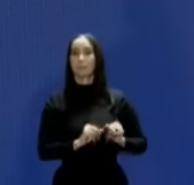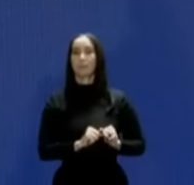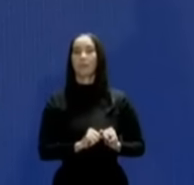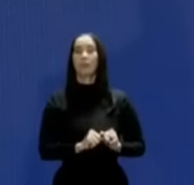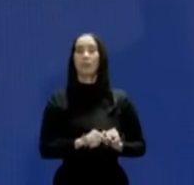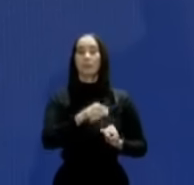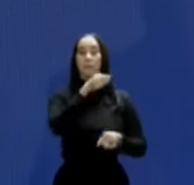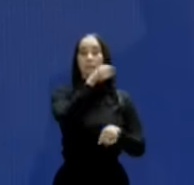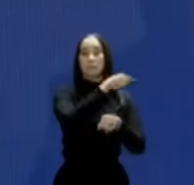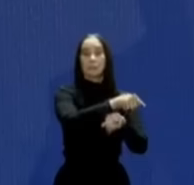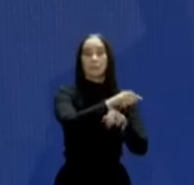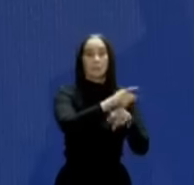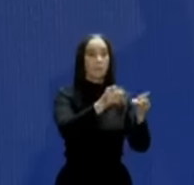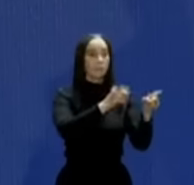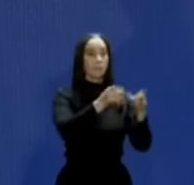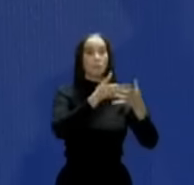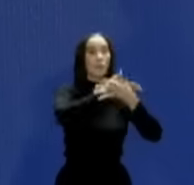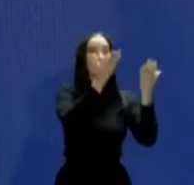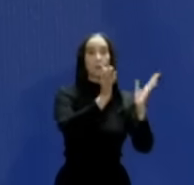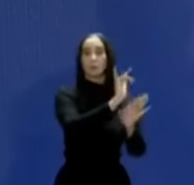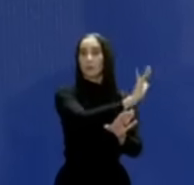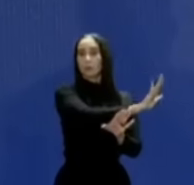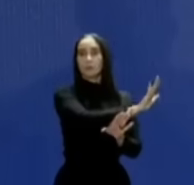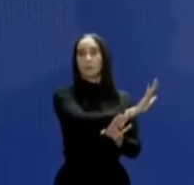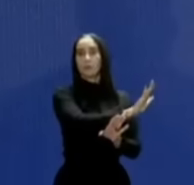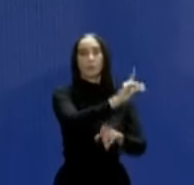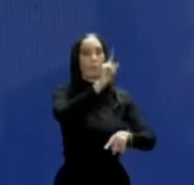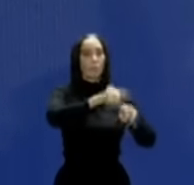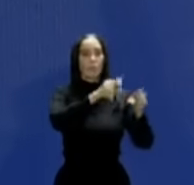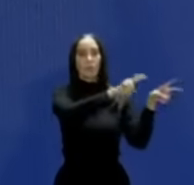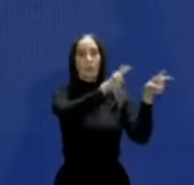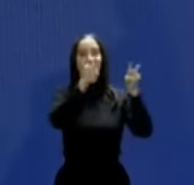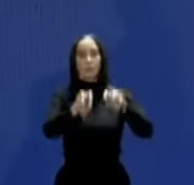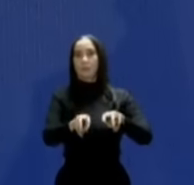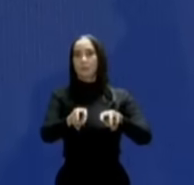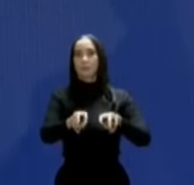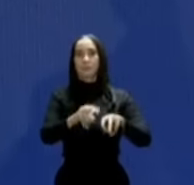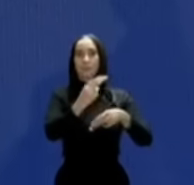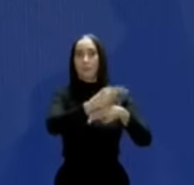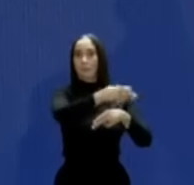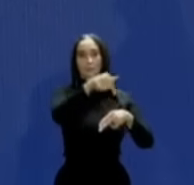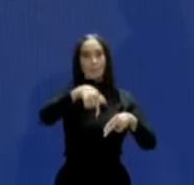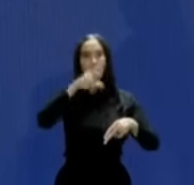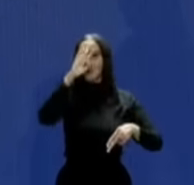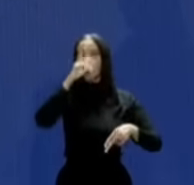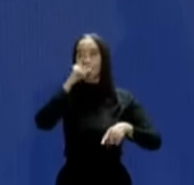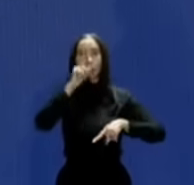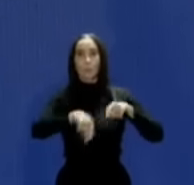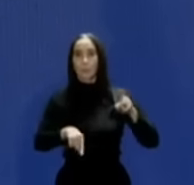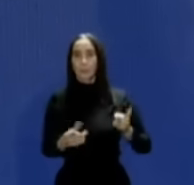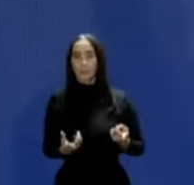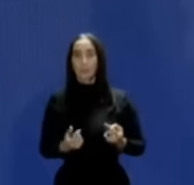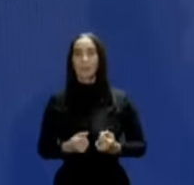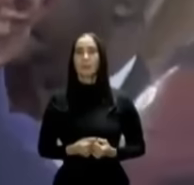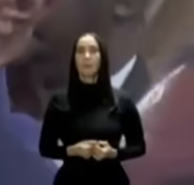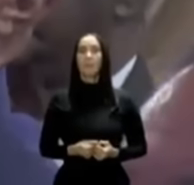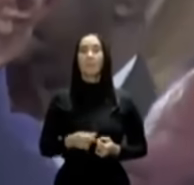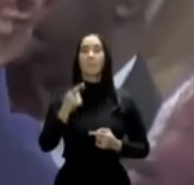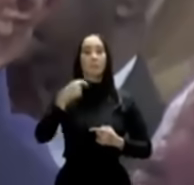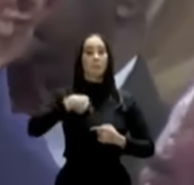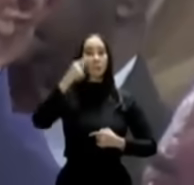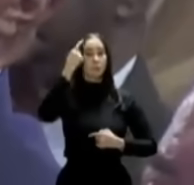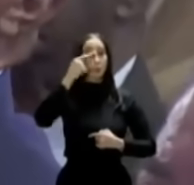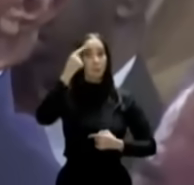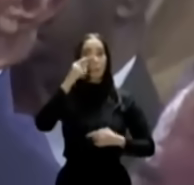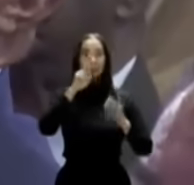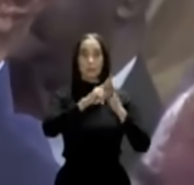Si allá hay incontrolables, esos incontrolables no lo serán para el gobierno haitiano, pero no lo van a hacer para el gobierno dominicano. Y yo pienso que esa